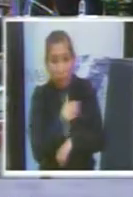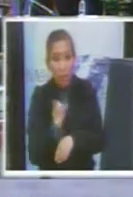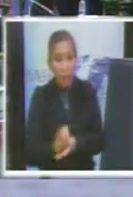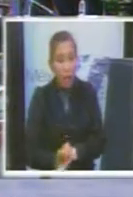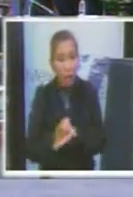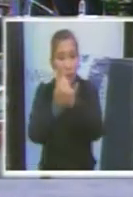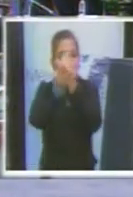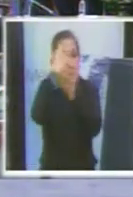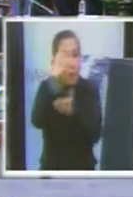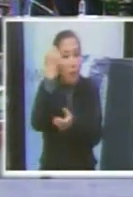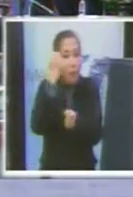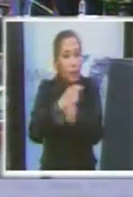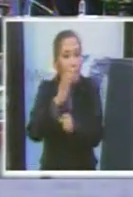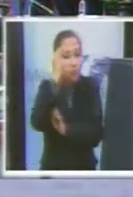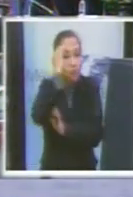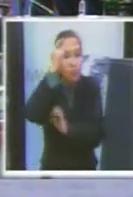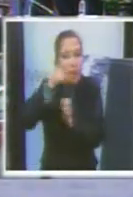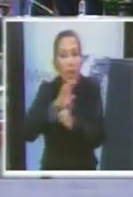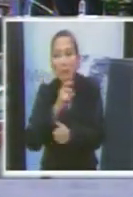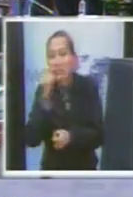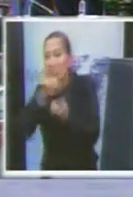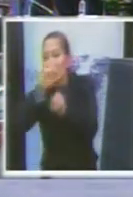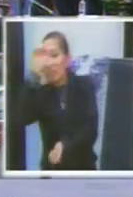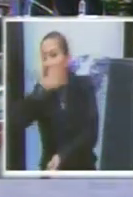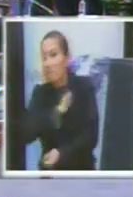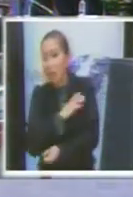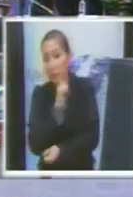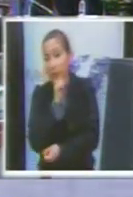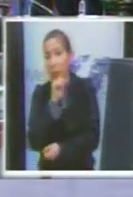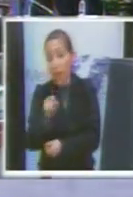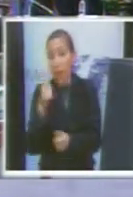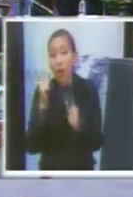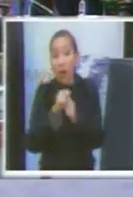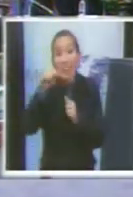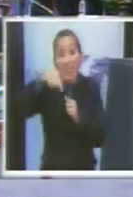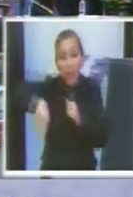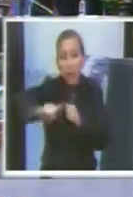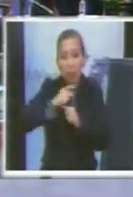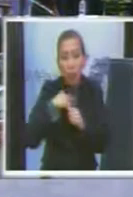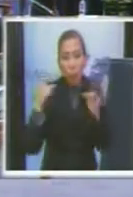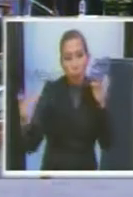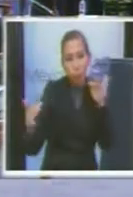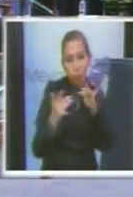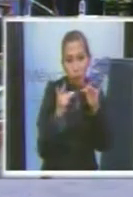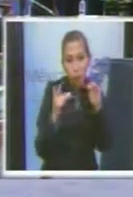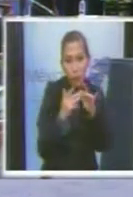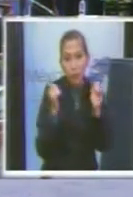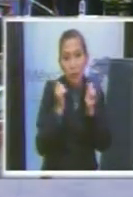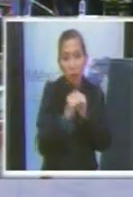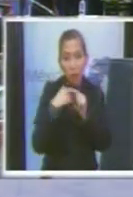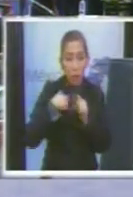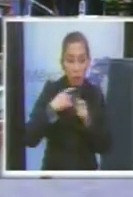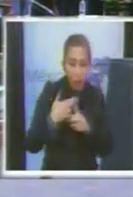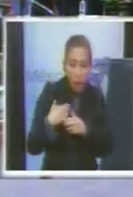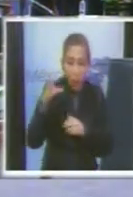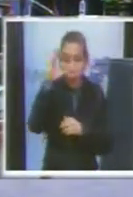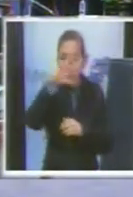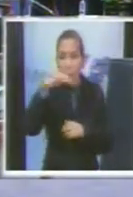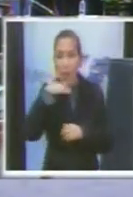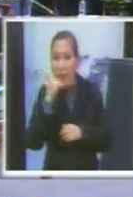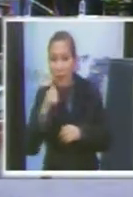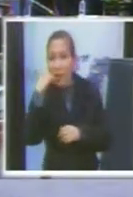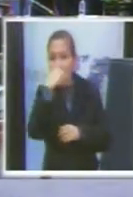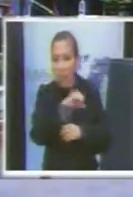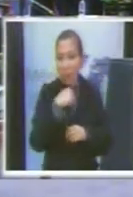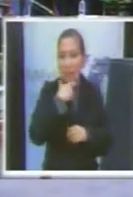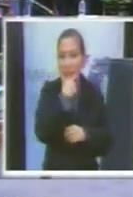la oportunidad de conocer mejor España, sino que también por medio de ellos nos pusimos en contacto con lo mejor de la cultura alemana,